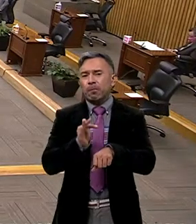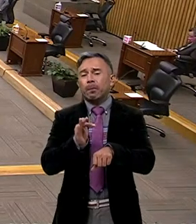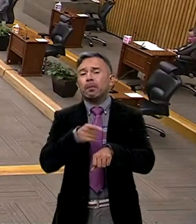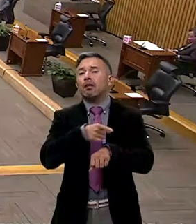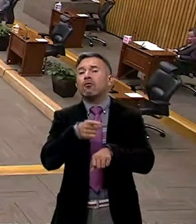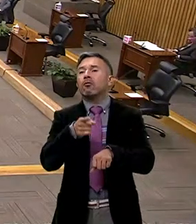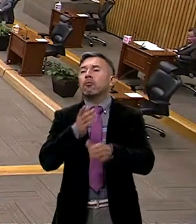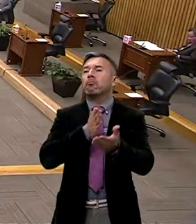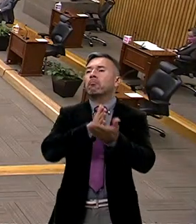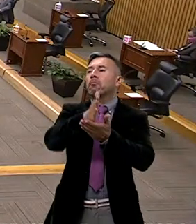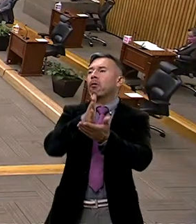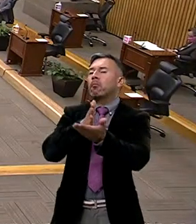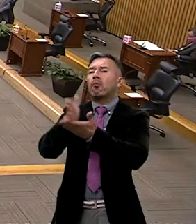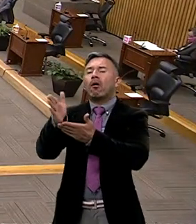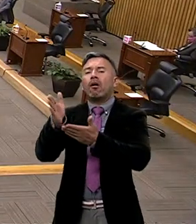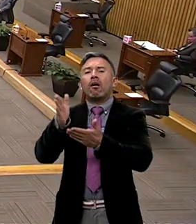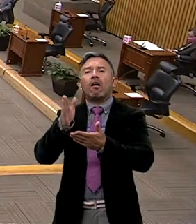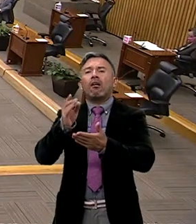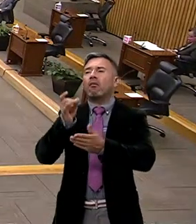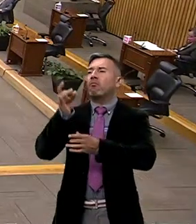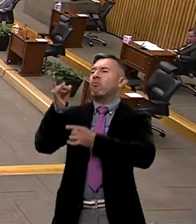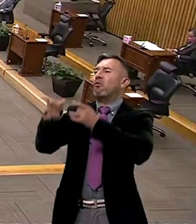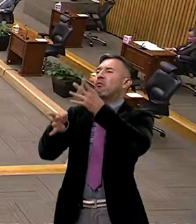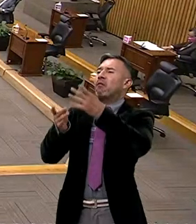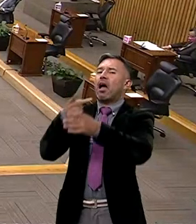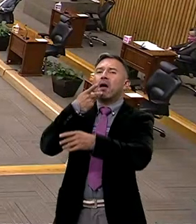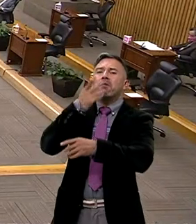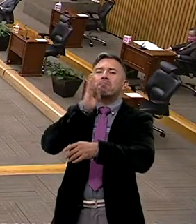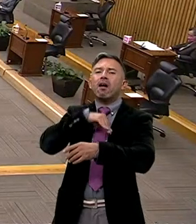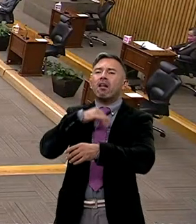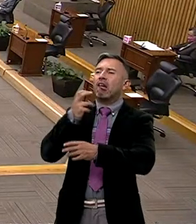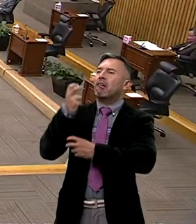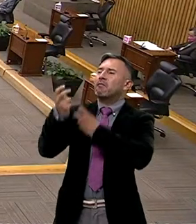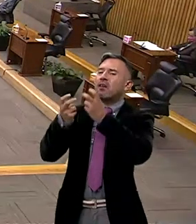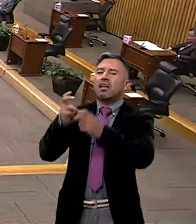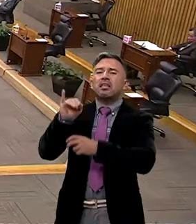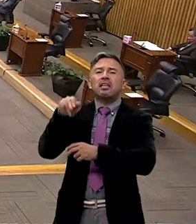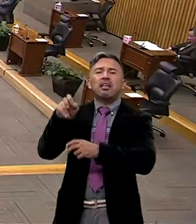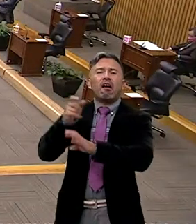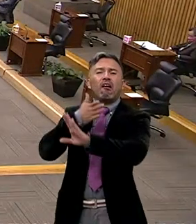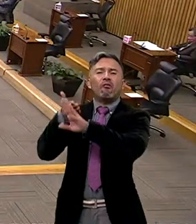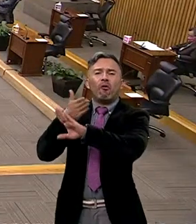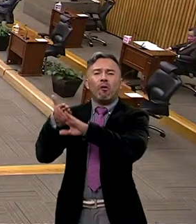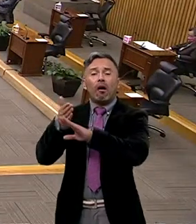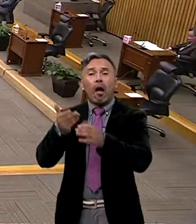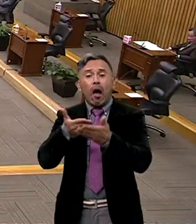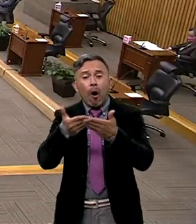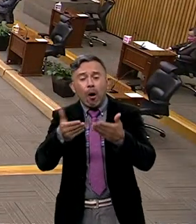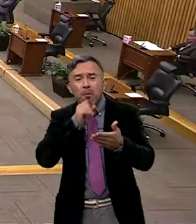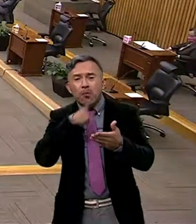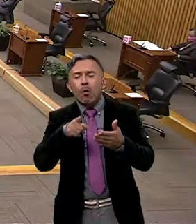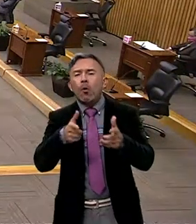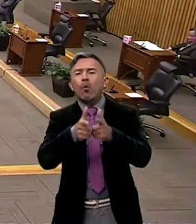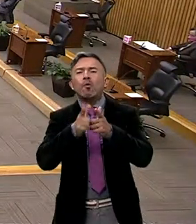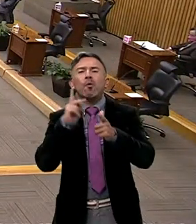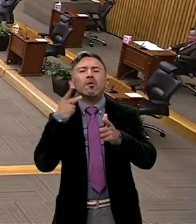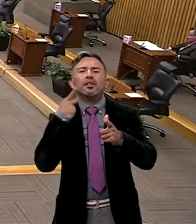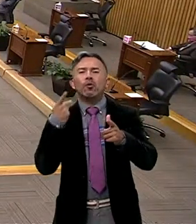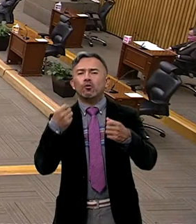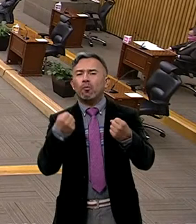de nuevamente al ine ahora los partidos políticos de oposición son verdaderamente